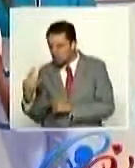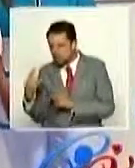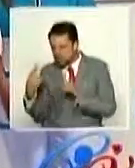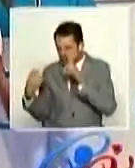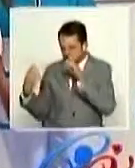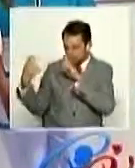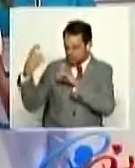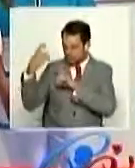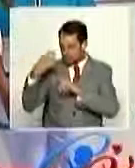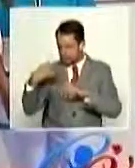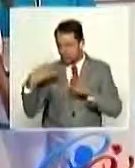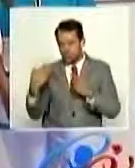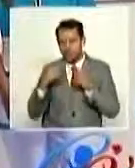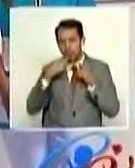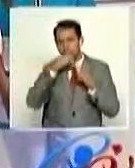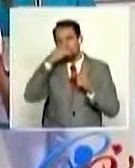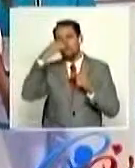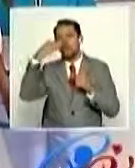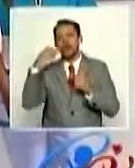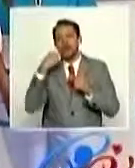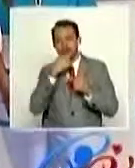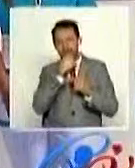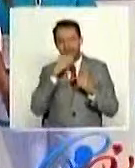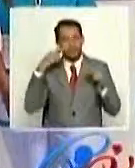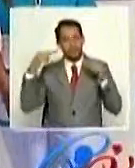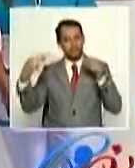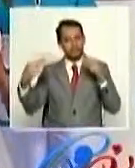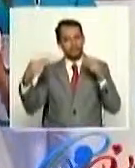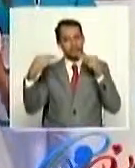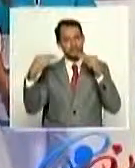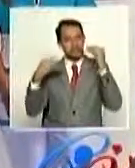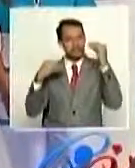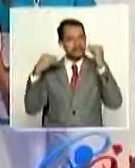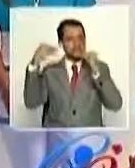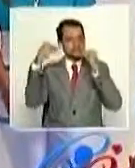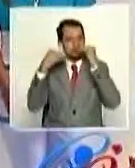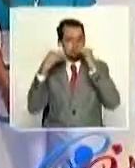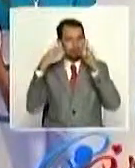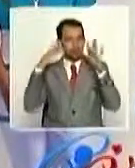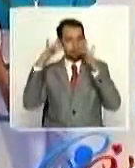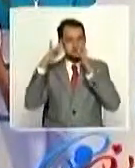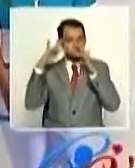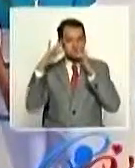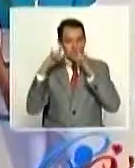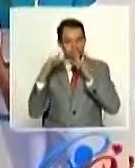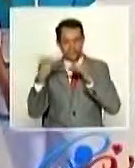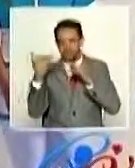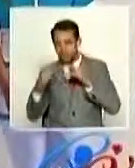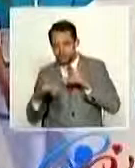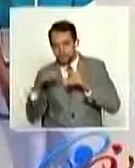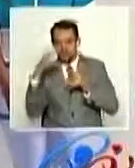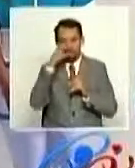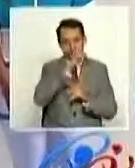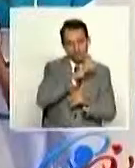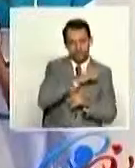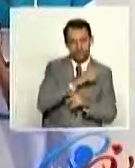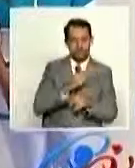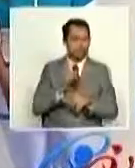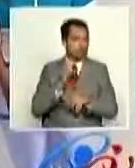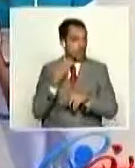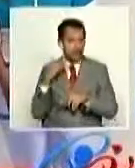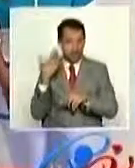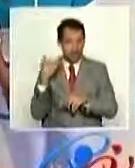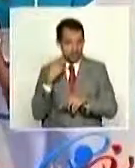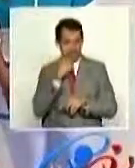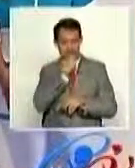quería mostrarnos la boca y él venía por un problema digestivo y renal. Y cuando no había pasado por odontología porque no